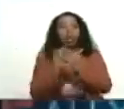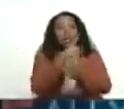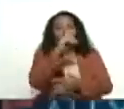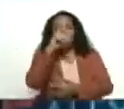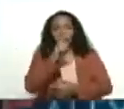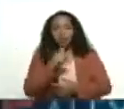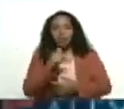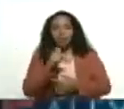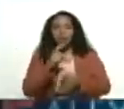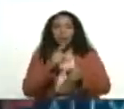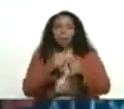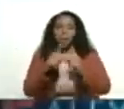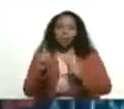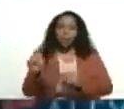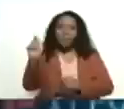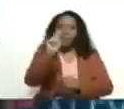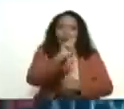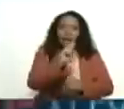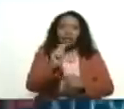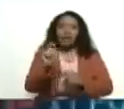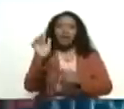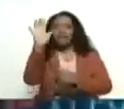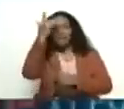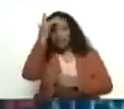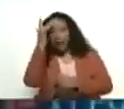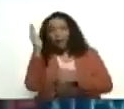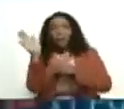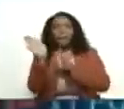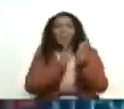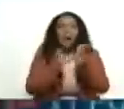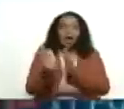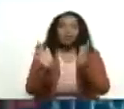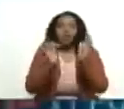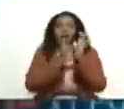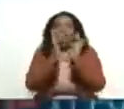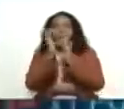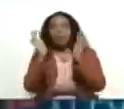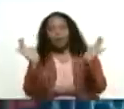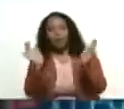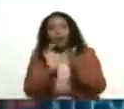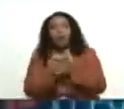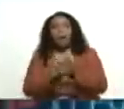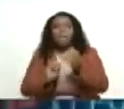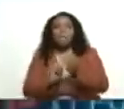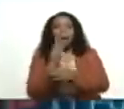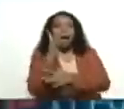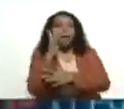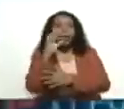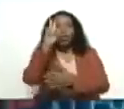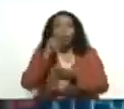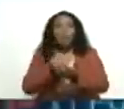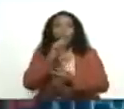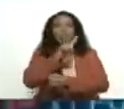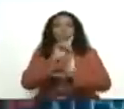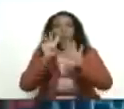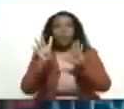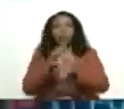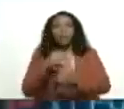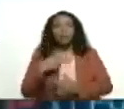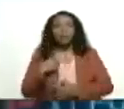Esos meses de febrero, marzo, abril, mayo del